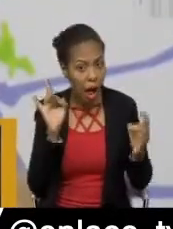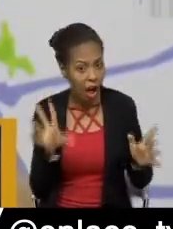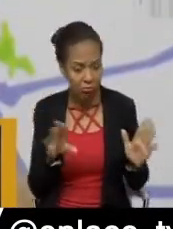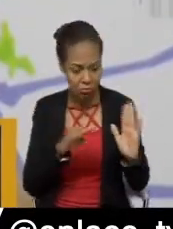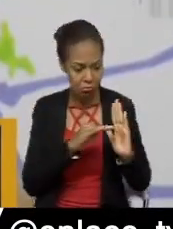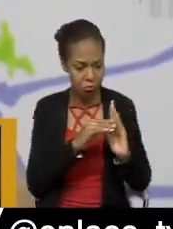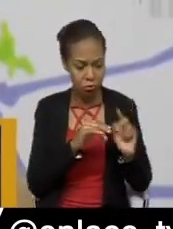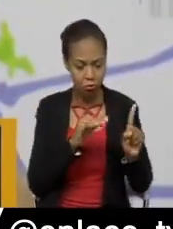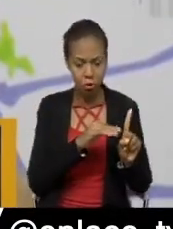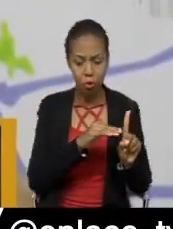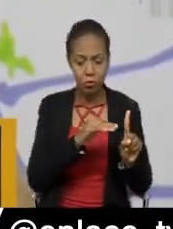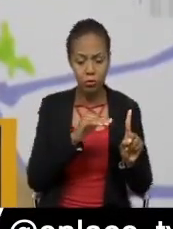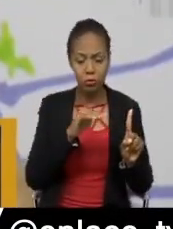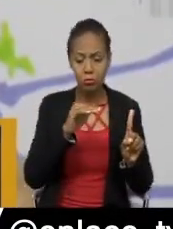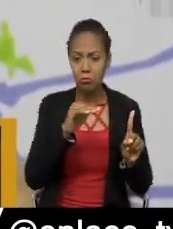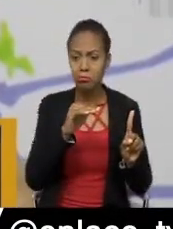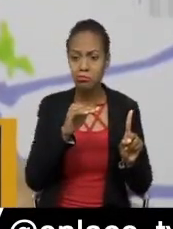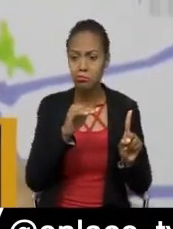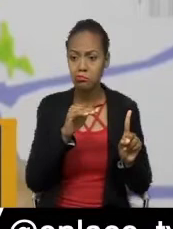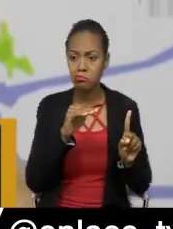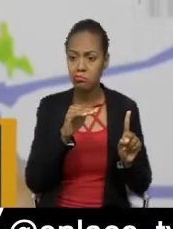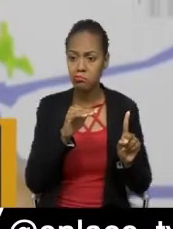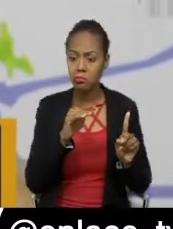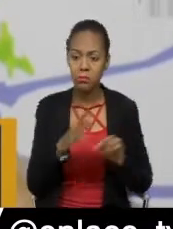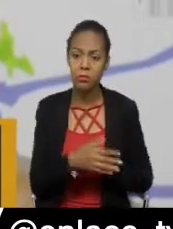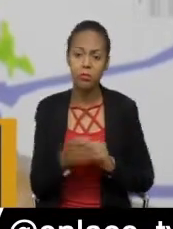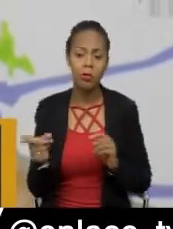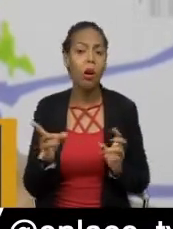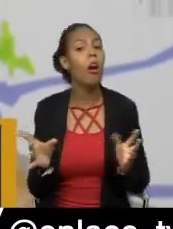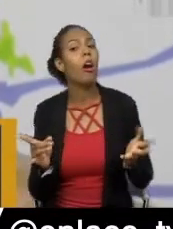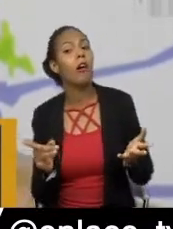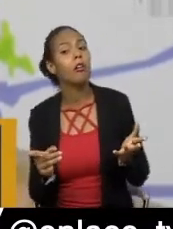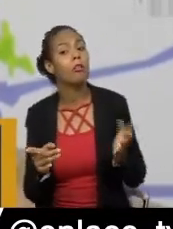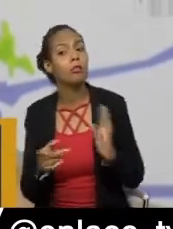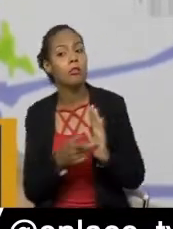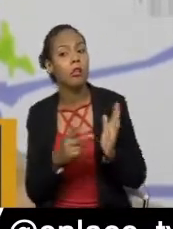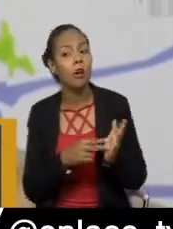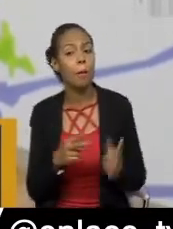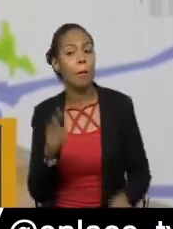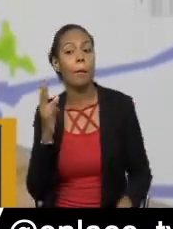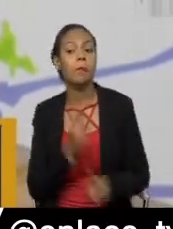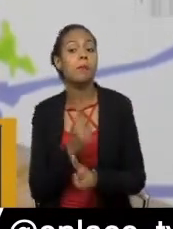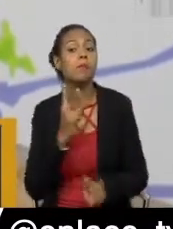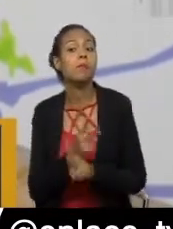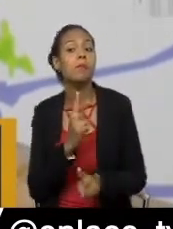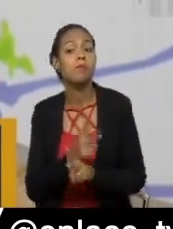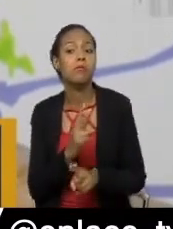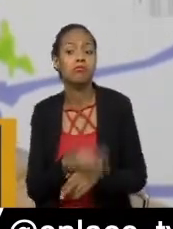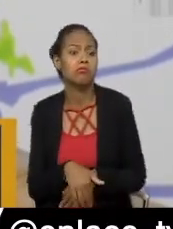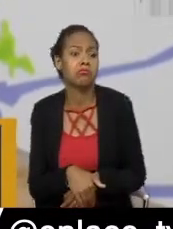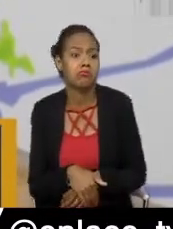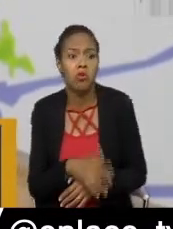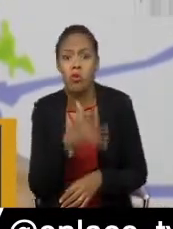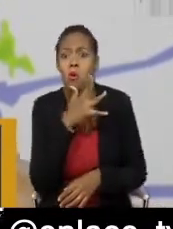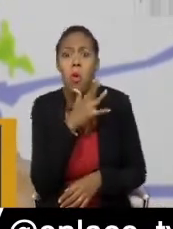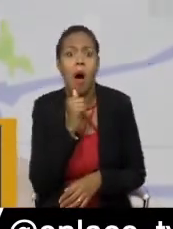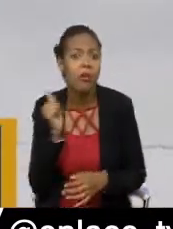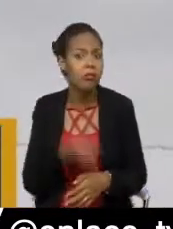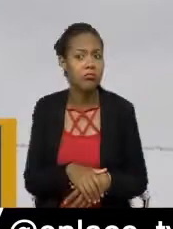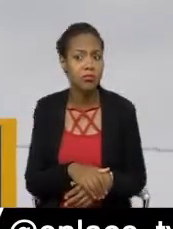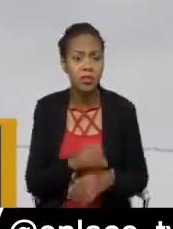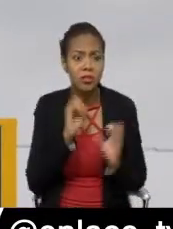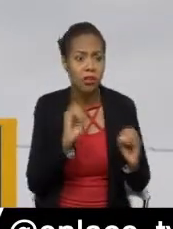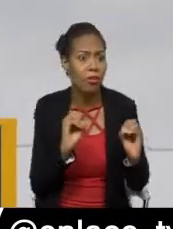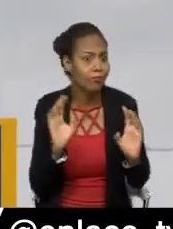coloca en un nivel de índice de riesgo nulo, cero, sin riesgo. Eso.